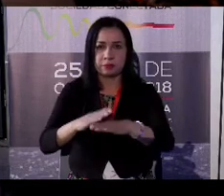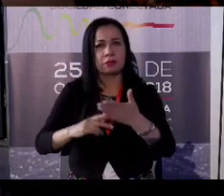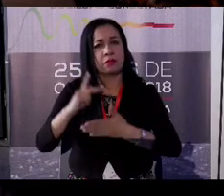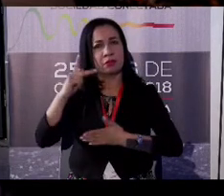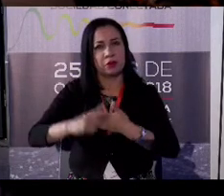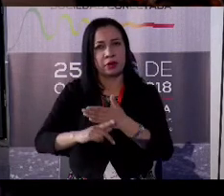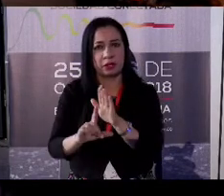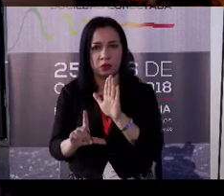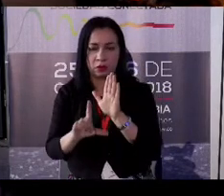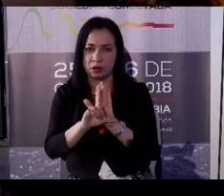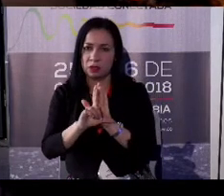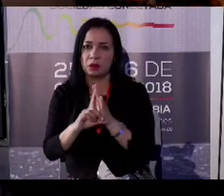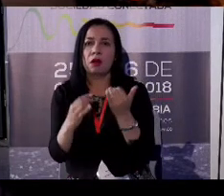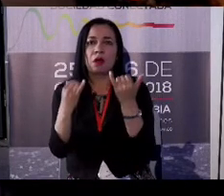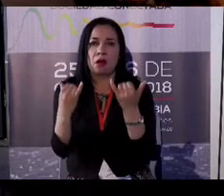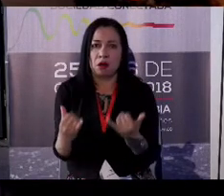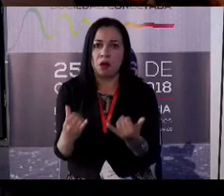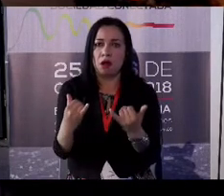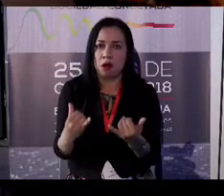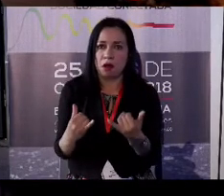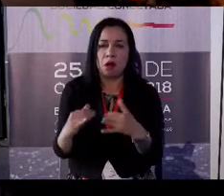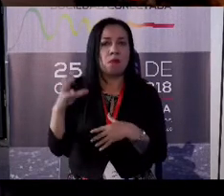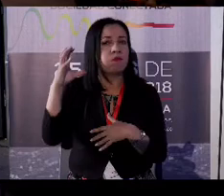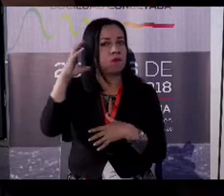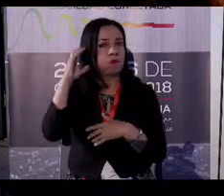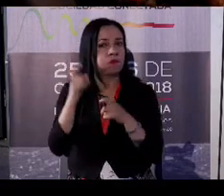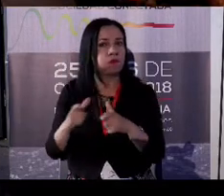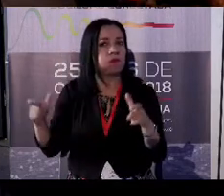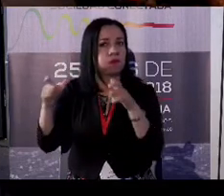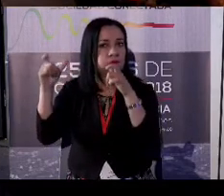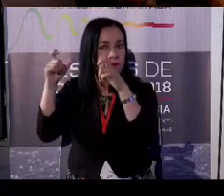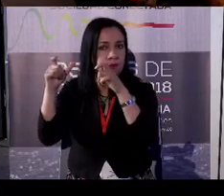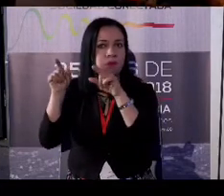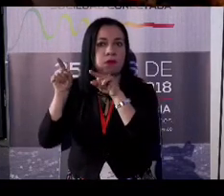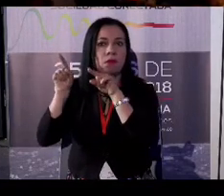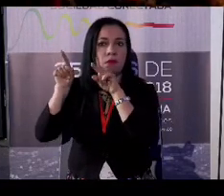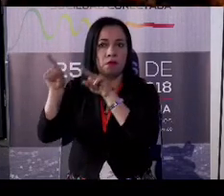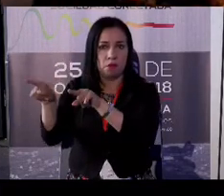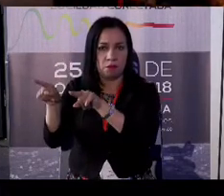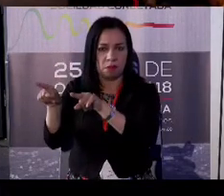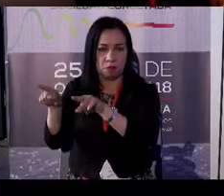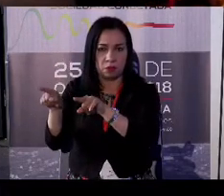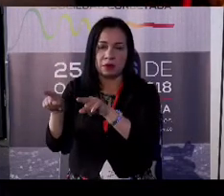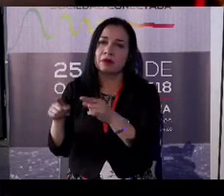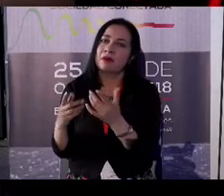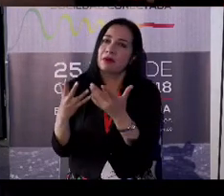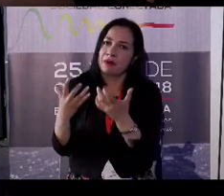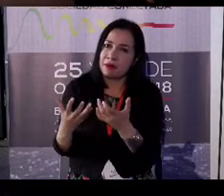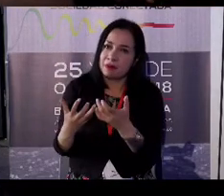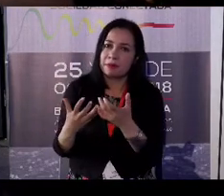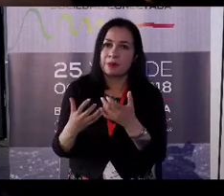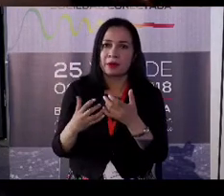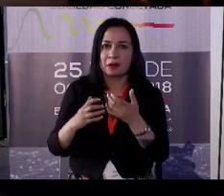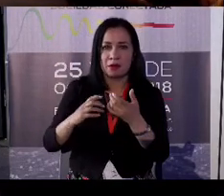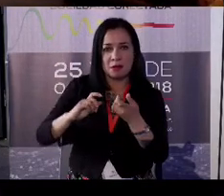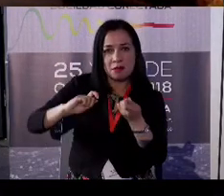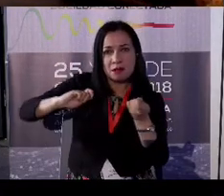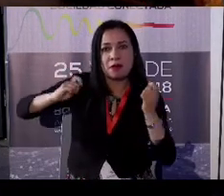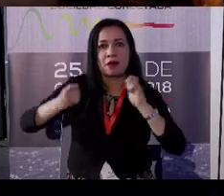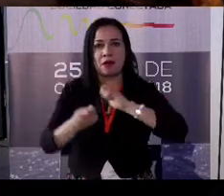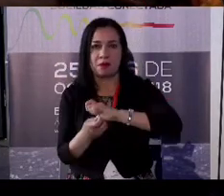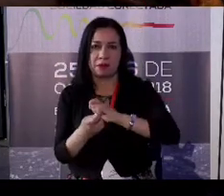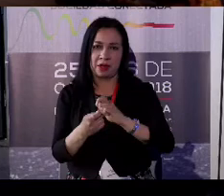que está actualmente en curso en el Congreso de la República y que pretende modernizar las telecomunicaciones en